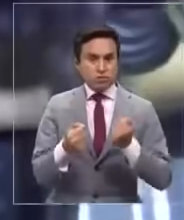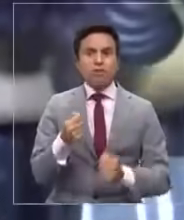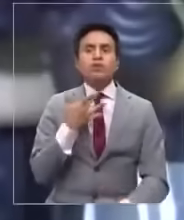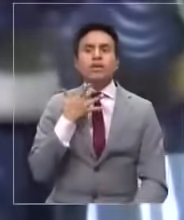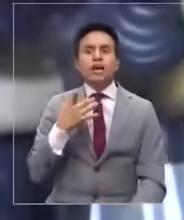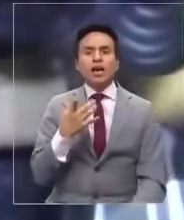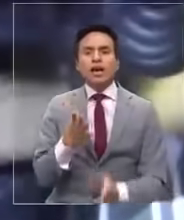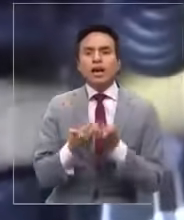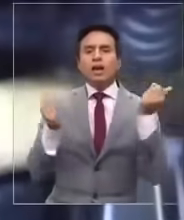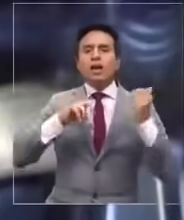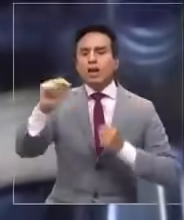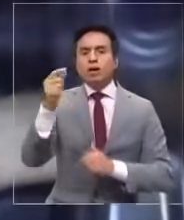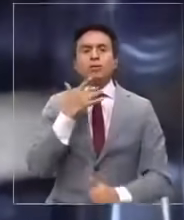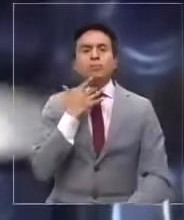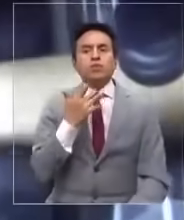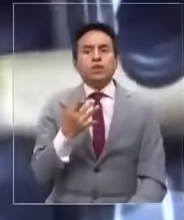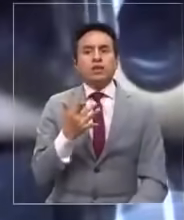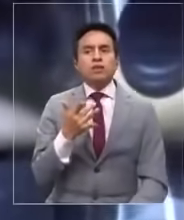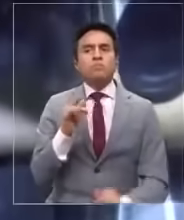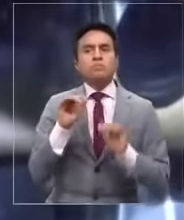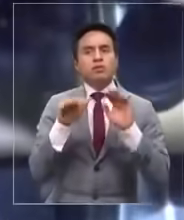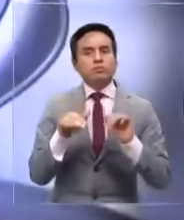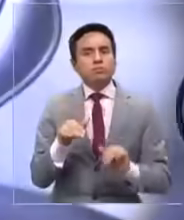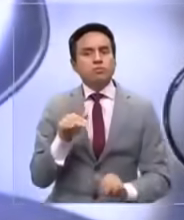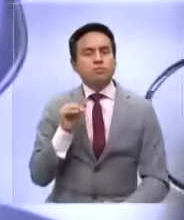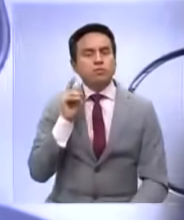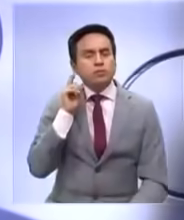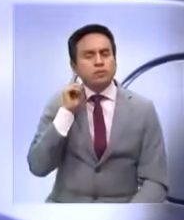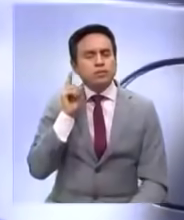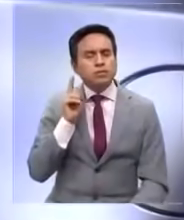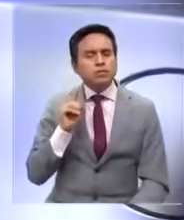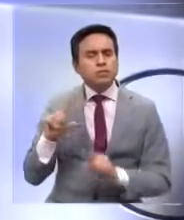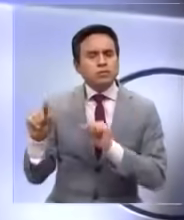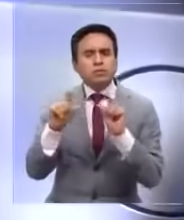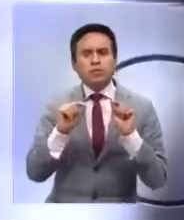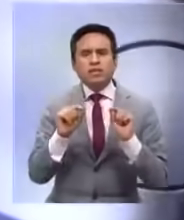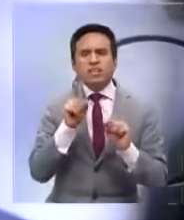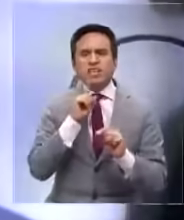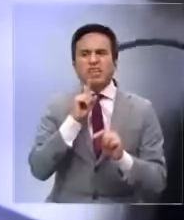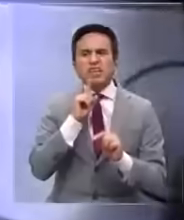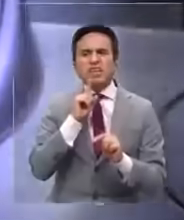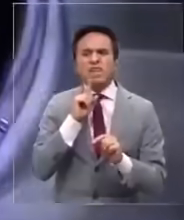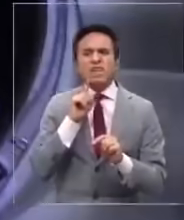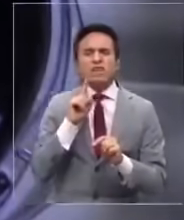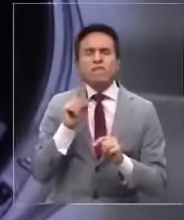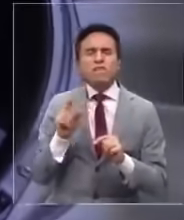quisiste arrancar? Por lo mismo, porque no tengo licencia. ¿Cuándo está tirado el vehículo?